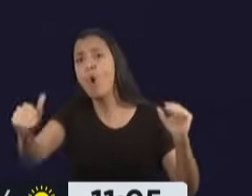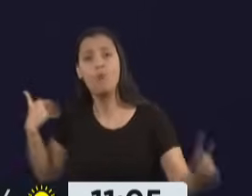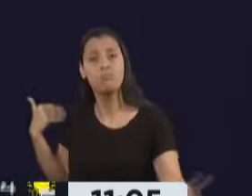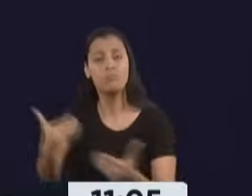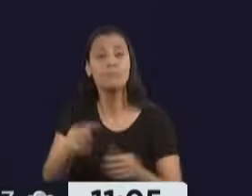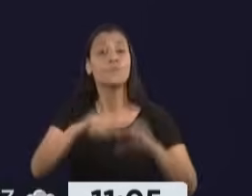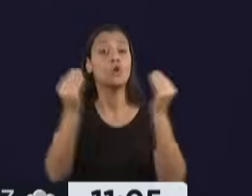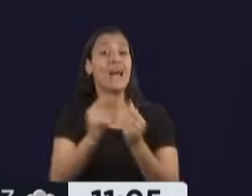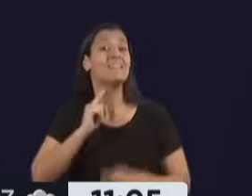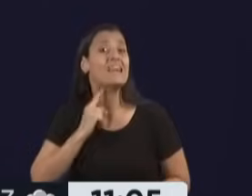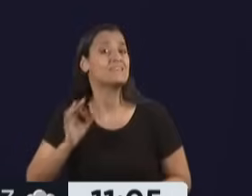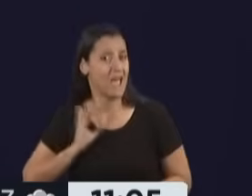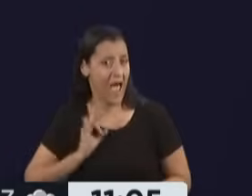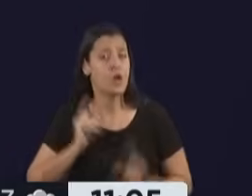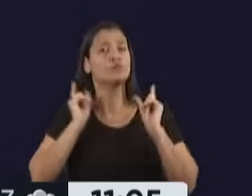Un país